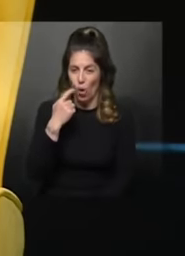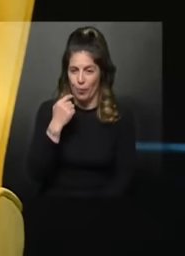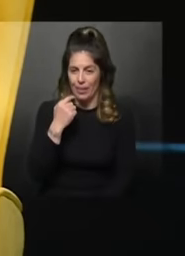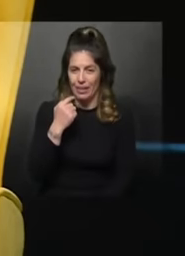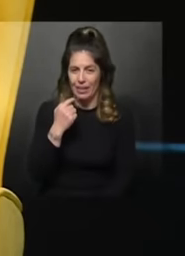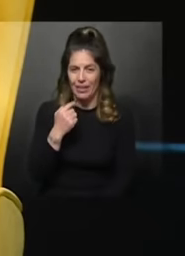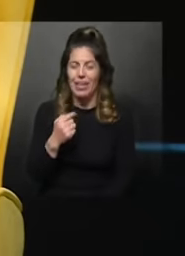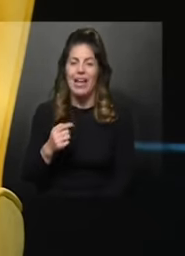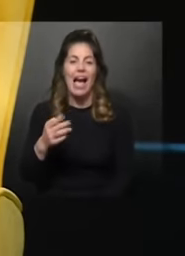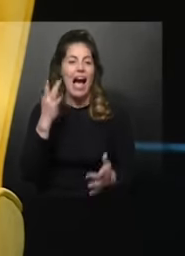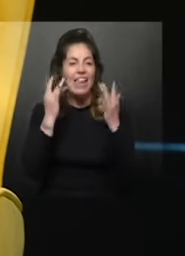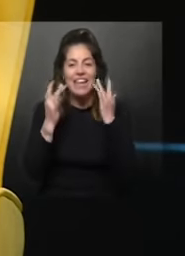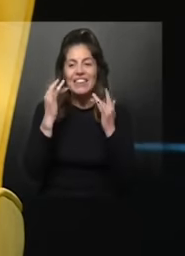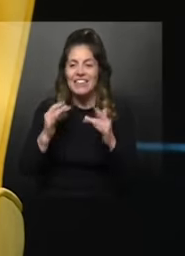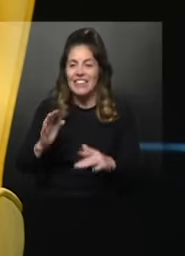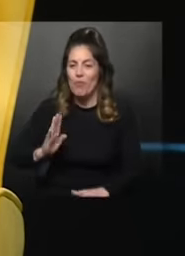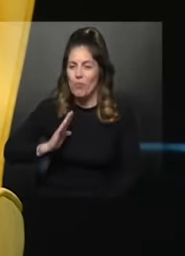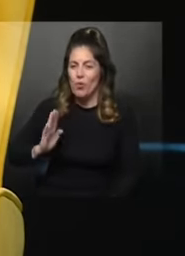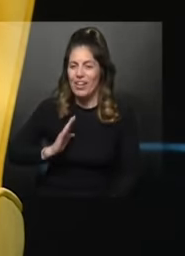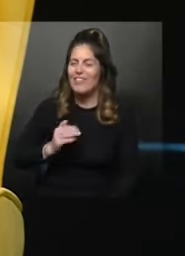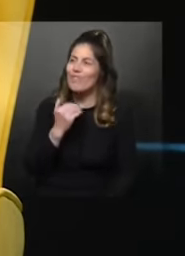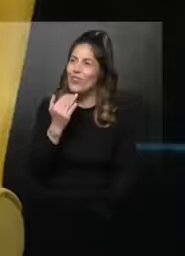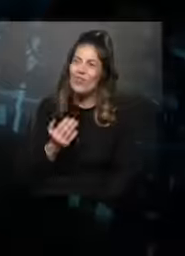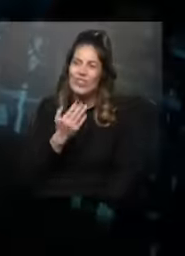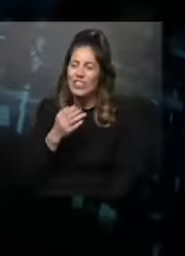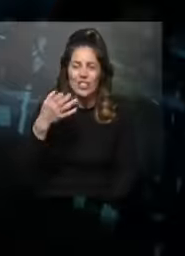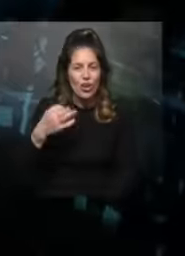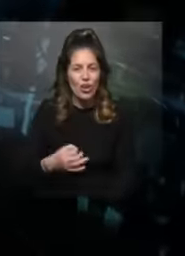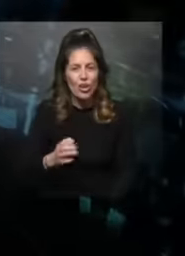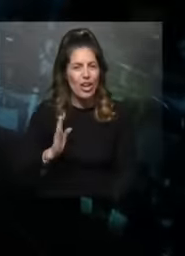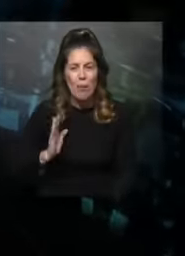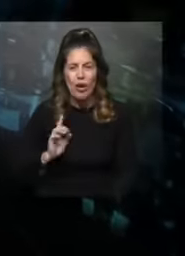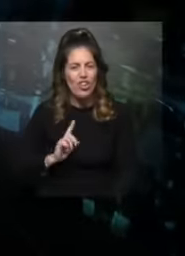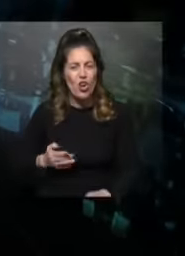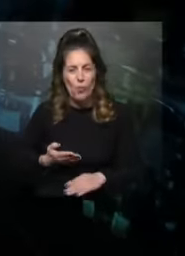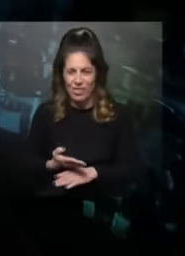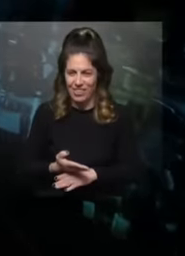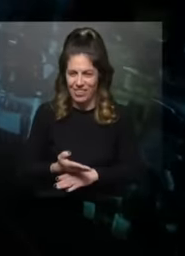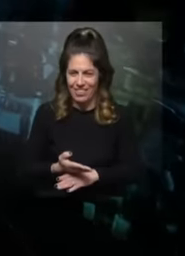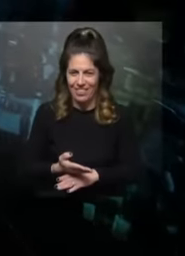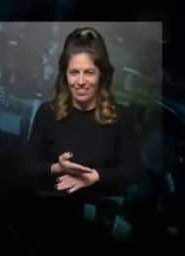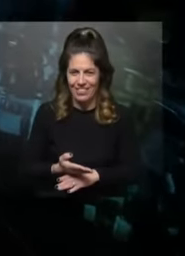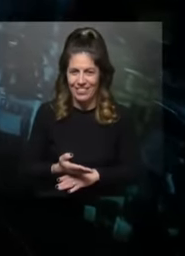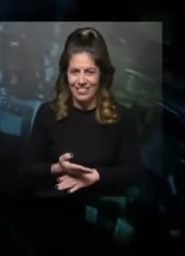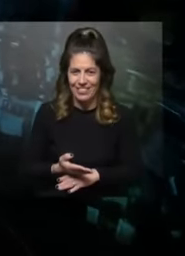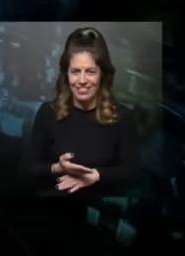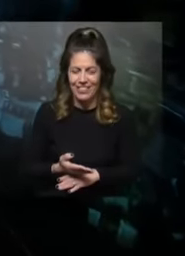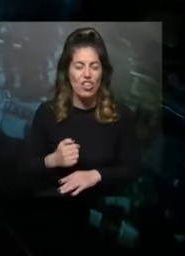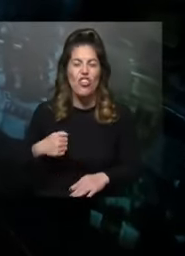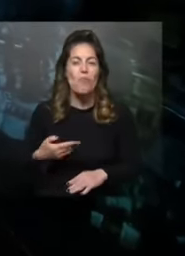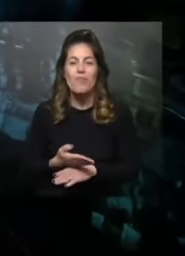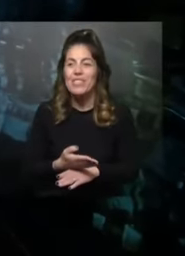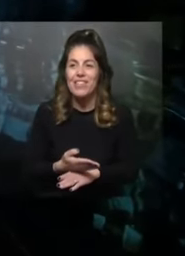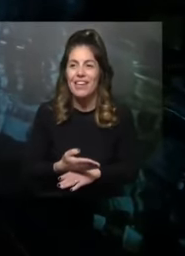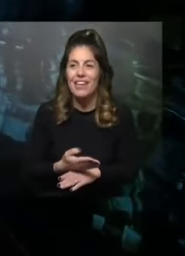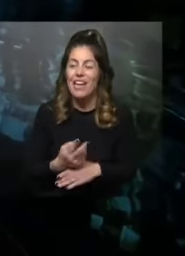Al artista que es mujer, no sé, yo creo que la mujer no lo pide. Y puede ser. No pide la guardia.